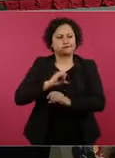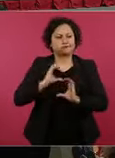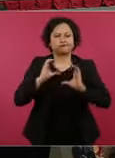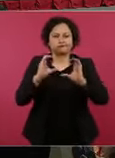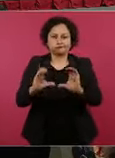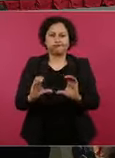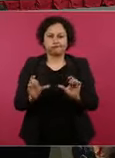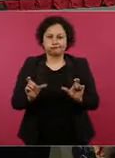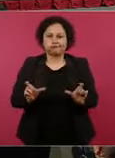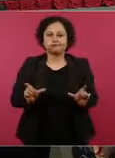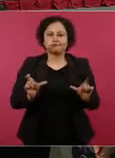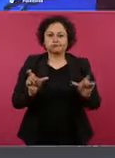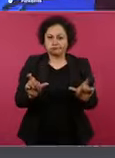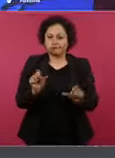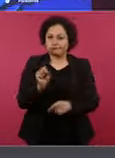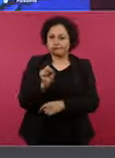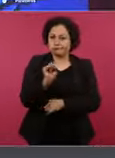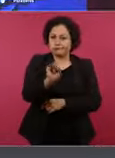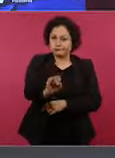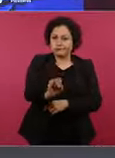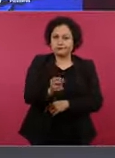junio.